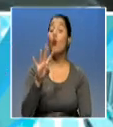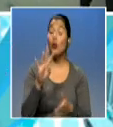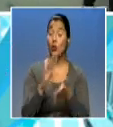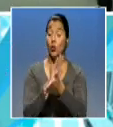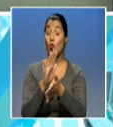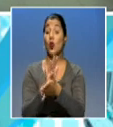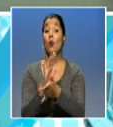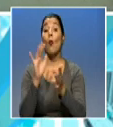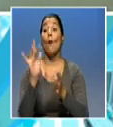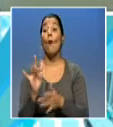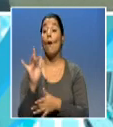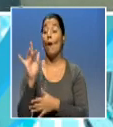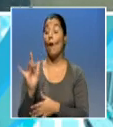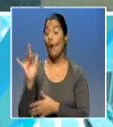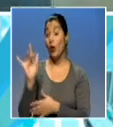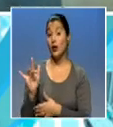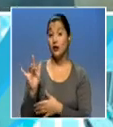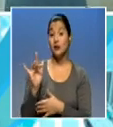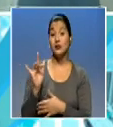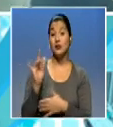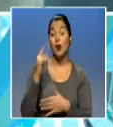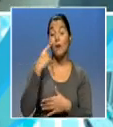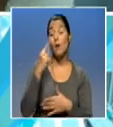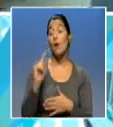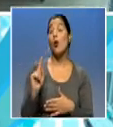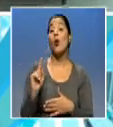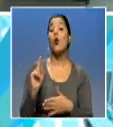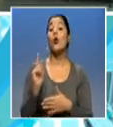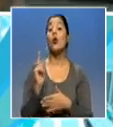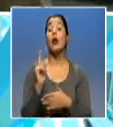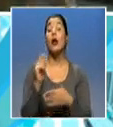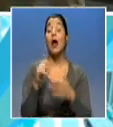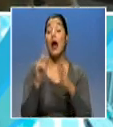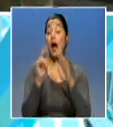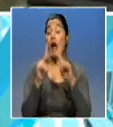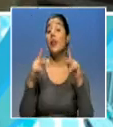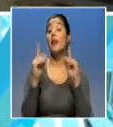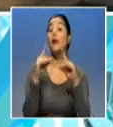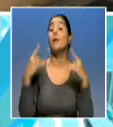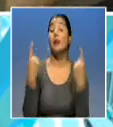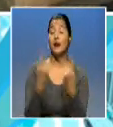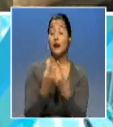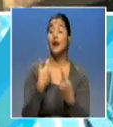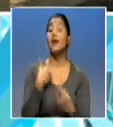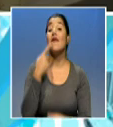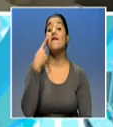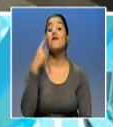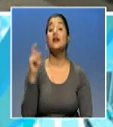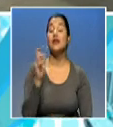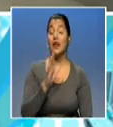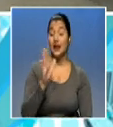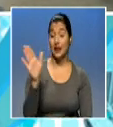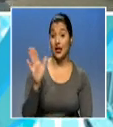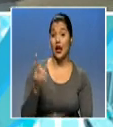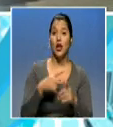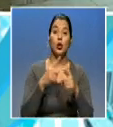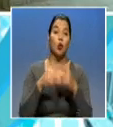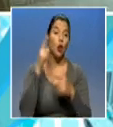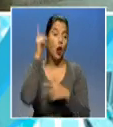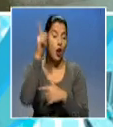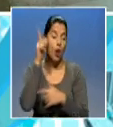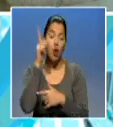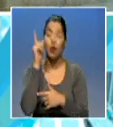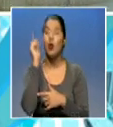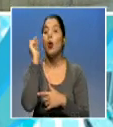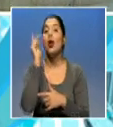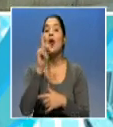ausencia en alguno de los departamentos que tenía la Fiscalía General. Entonces, obviamente, la pregunta es cómo